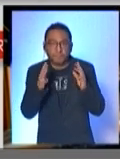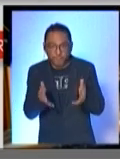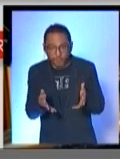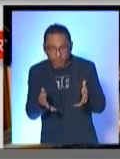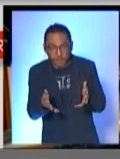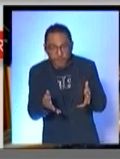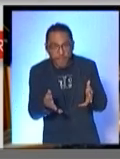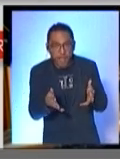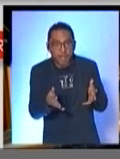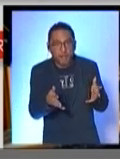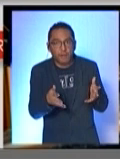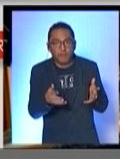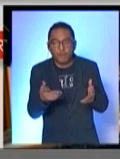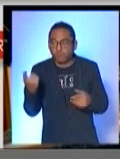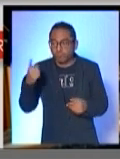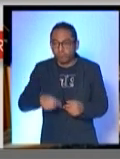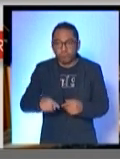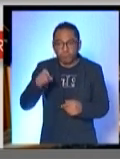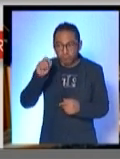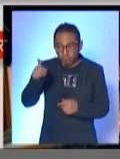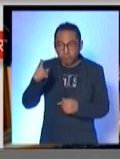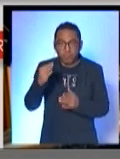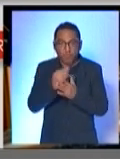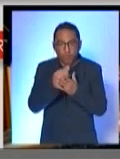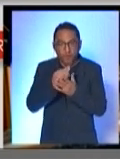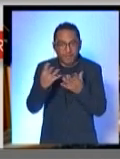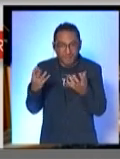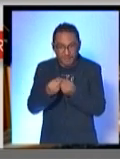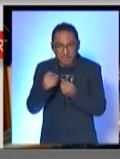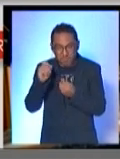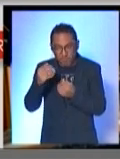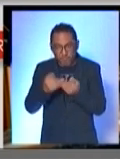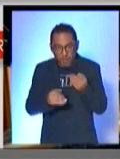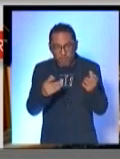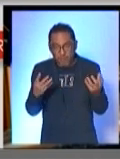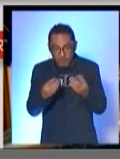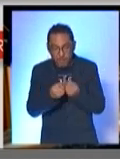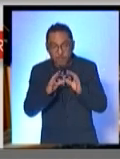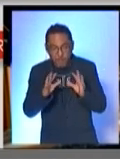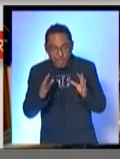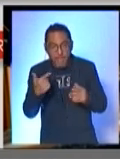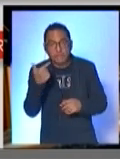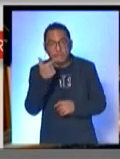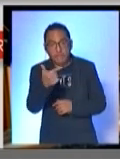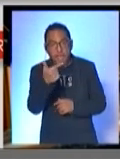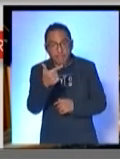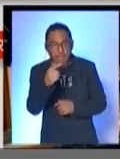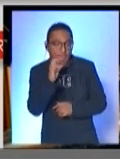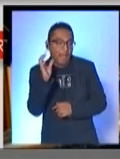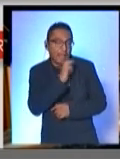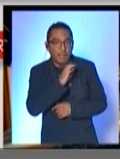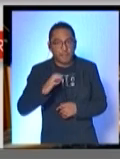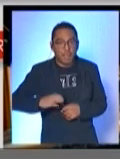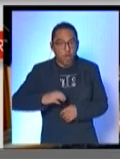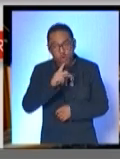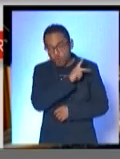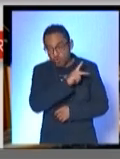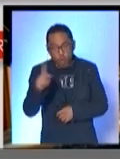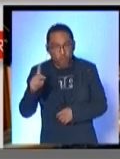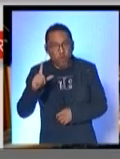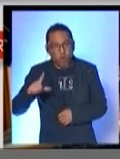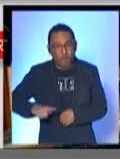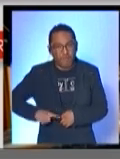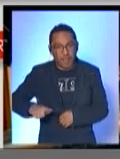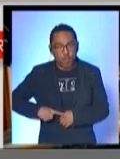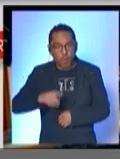se ha designado de parte del partido faltante, y en total tenemos 7, es decir, todos los candidatos y candidatas a